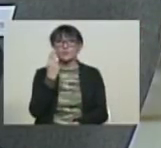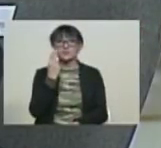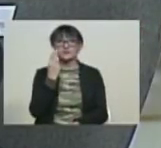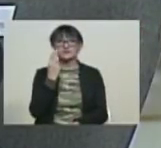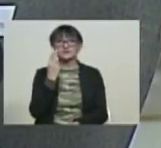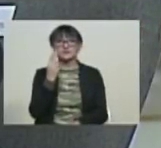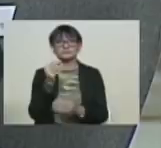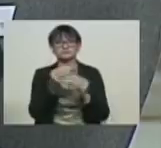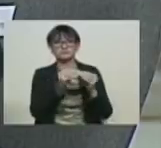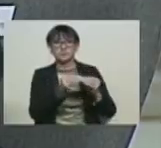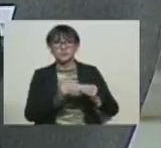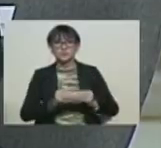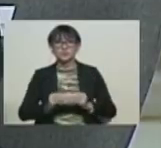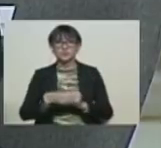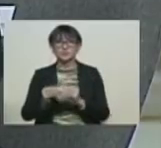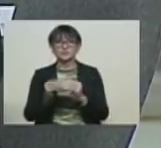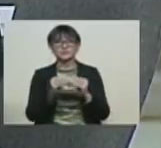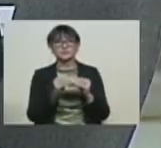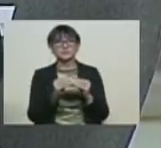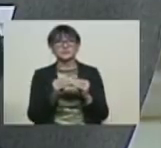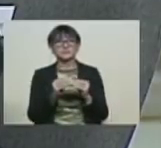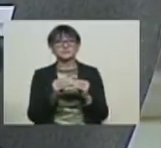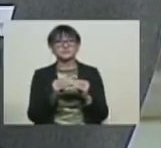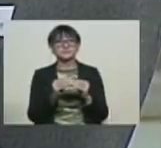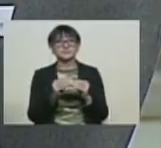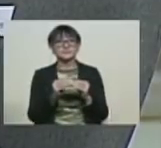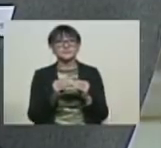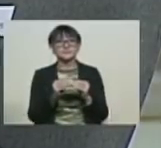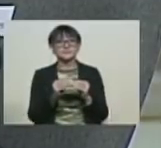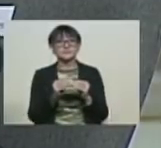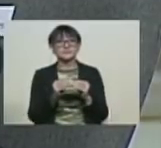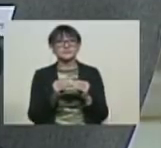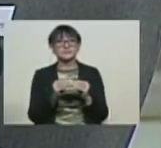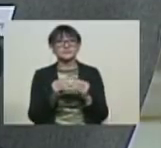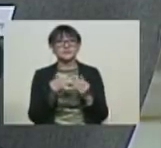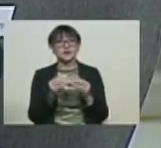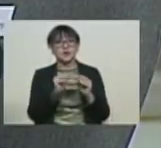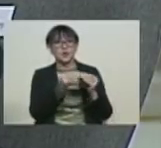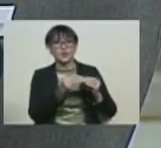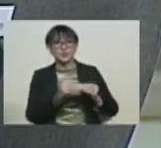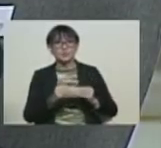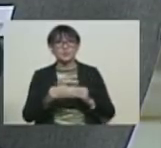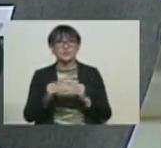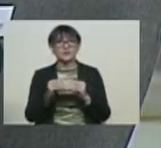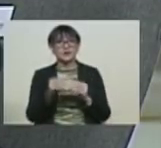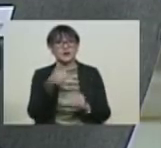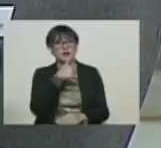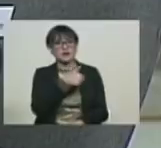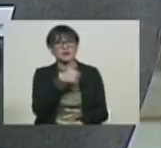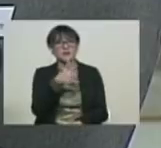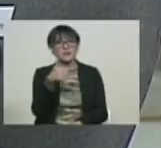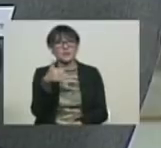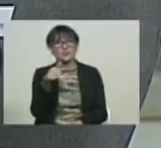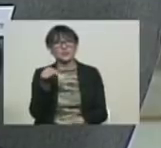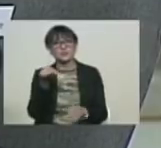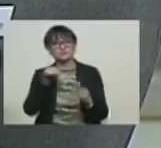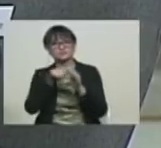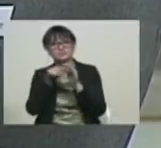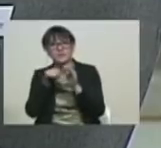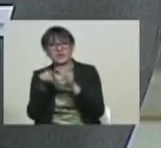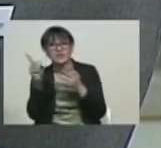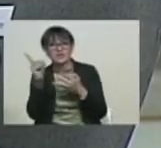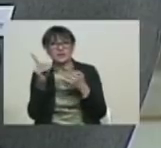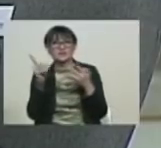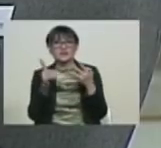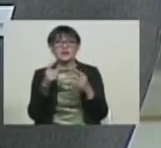la restauración, la recuperación del mobiliario, la recuperación de cada una de las áreas con los